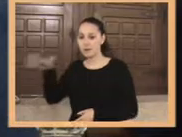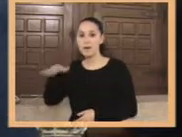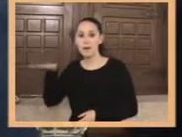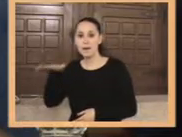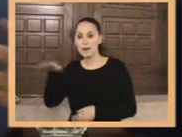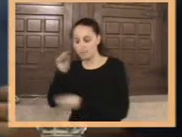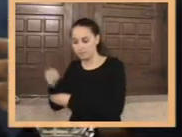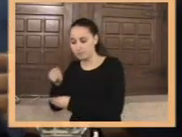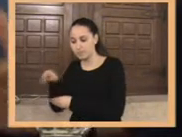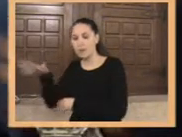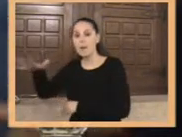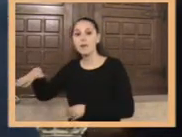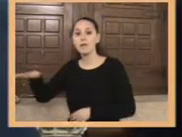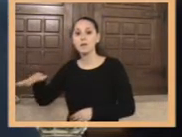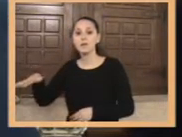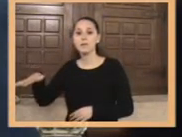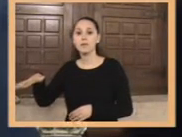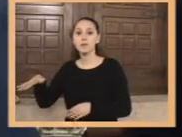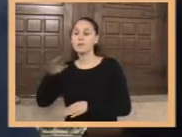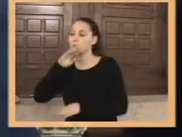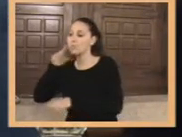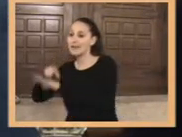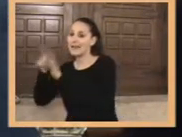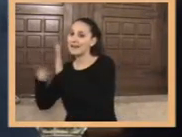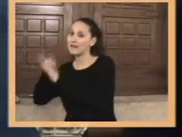legislación para tener un centro infantil.